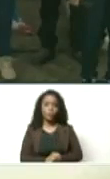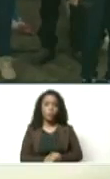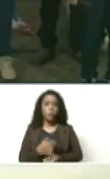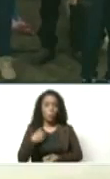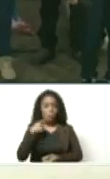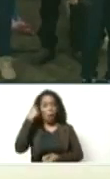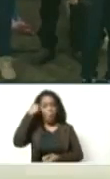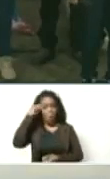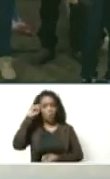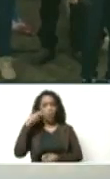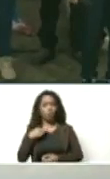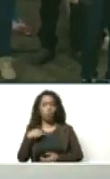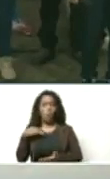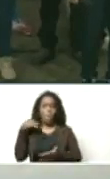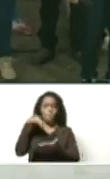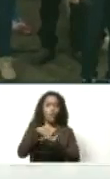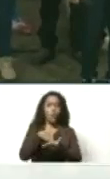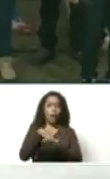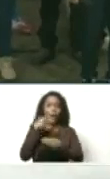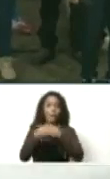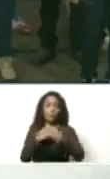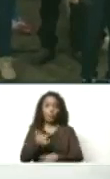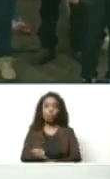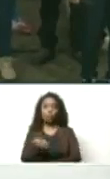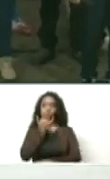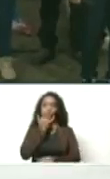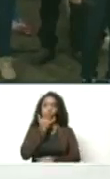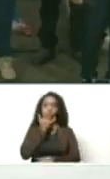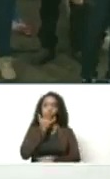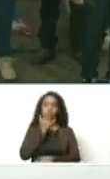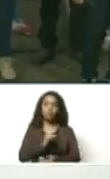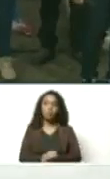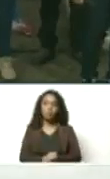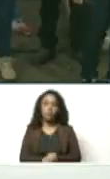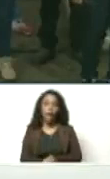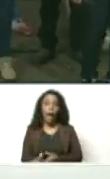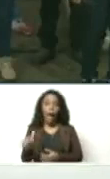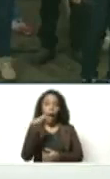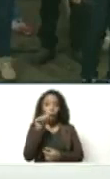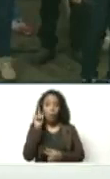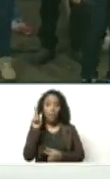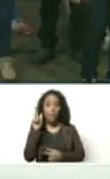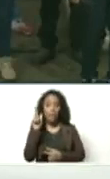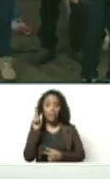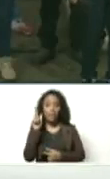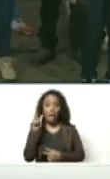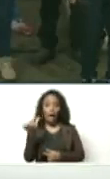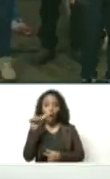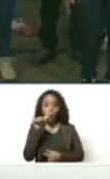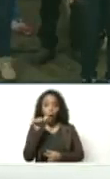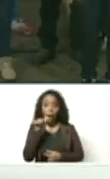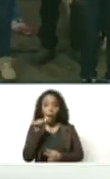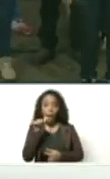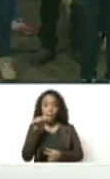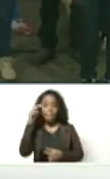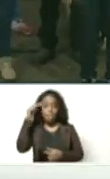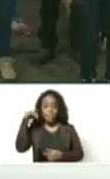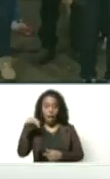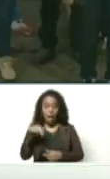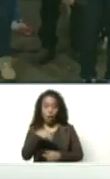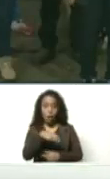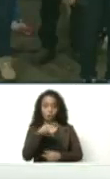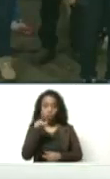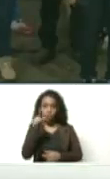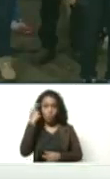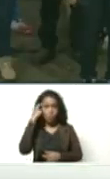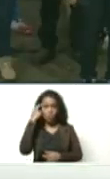Recuerdo que nos paramos ahí y cometimos un error. Agarramos el agua de ese manantial, baja del observatorio. Tú